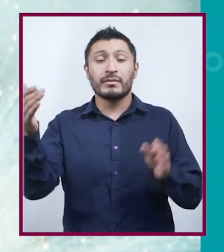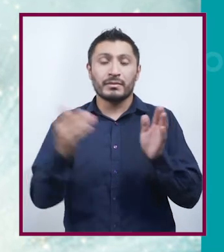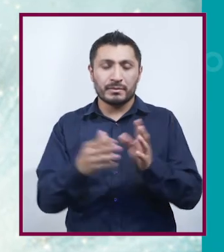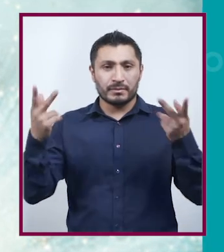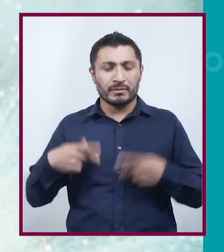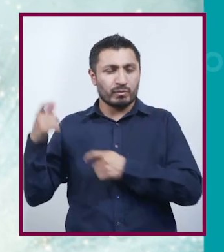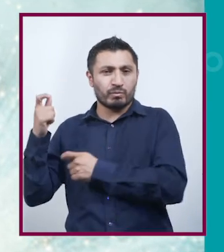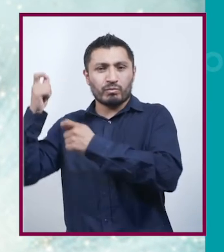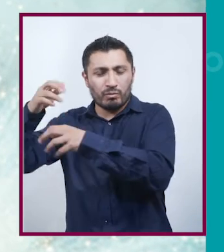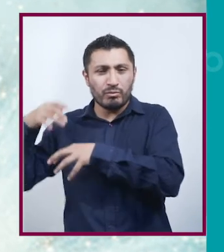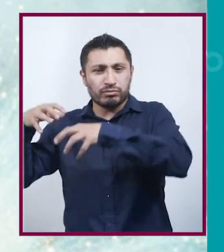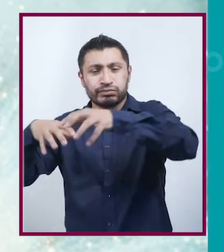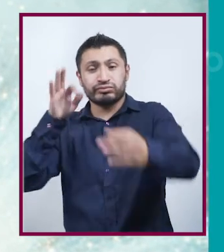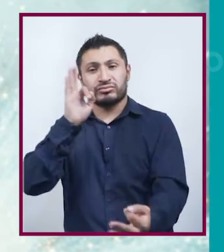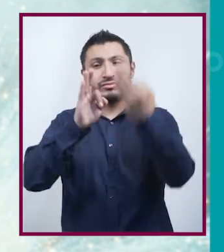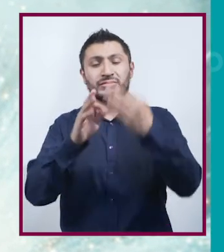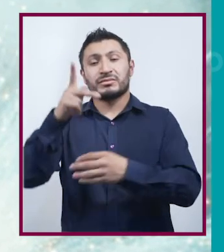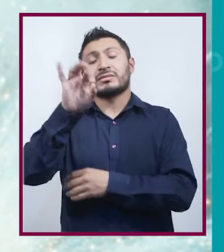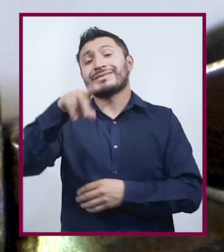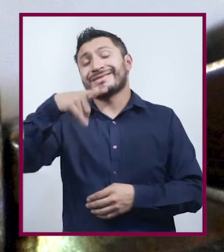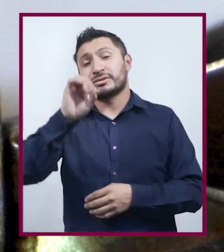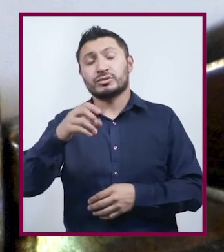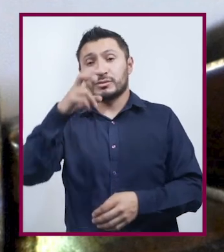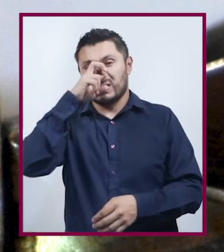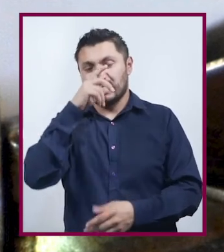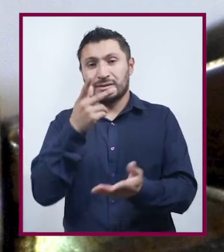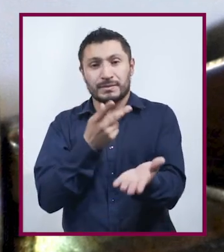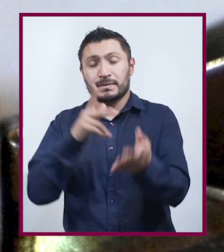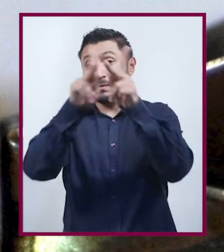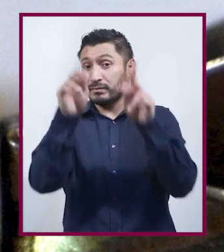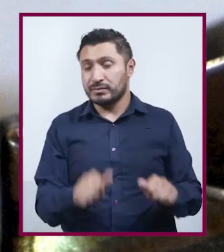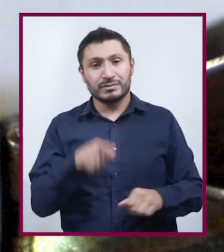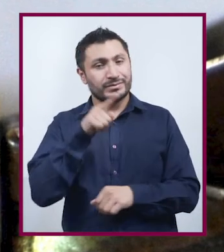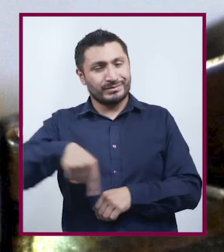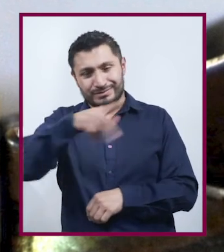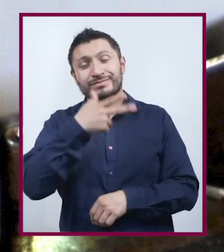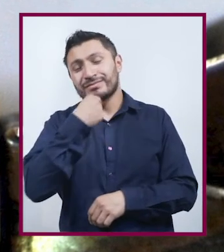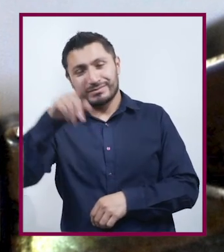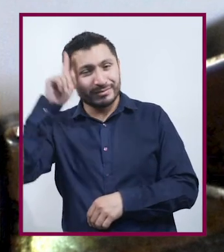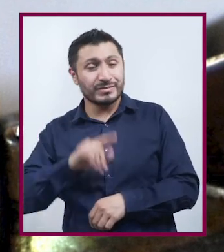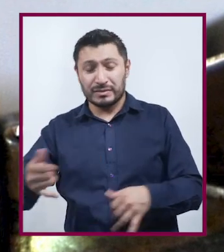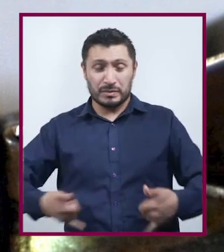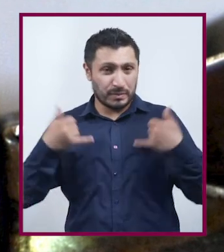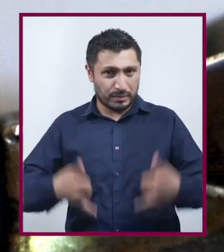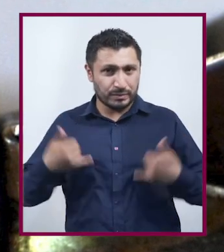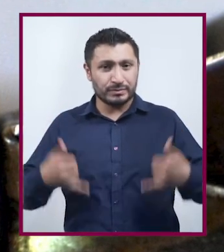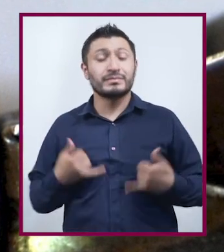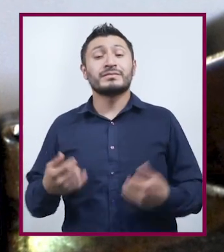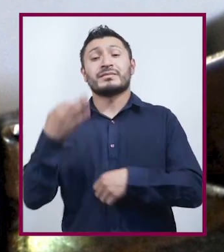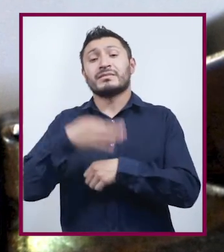200,000 manifestantes marcharon frente al Pentágono exigiendo la paz. Aquellos hombres y mujeres, en su mayoría